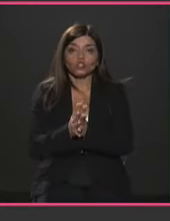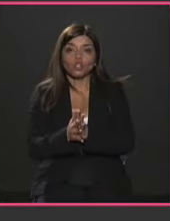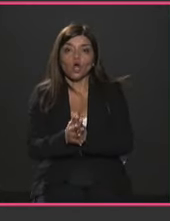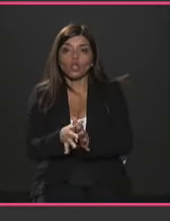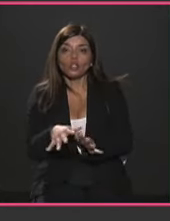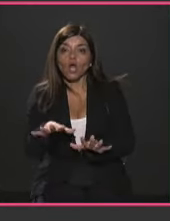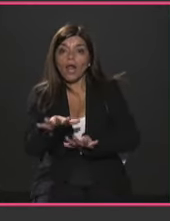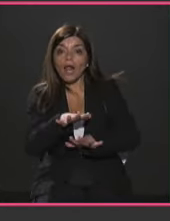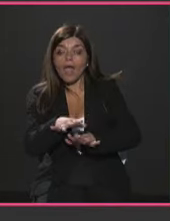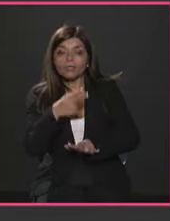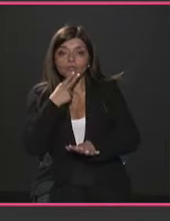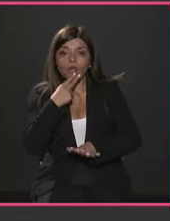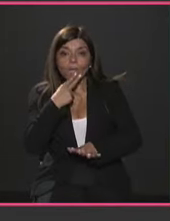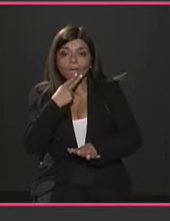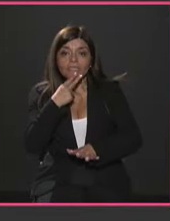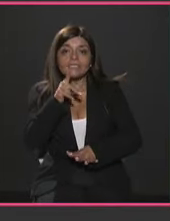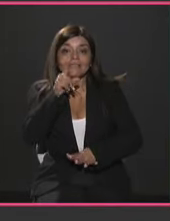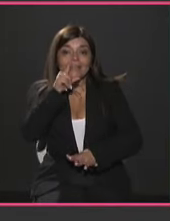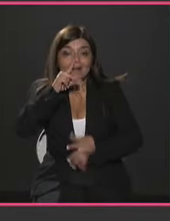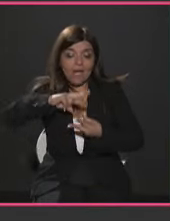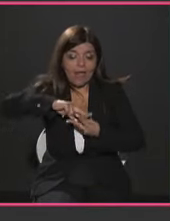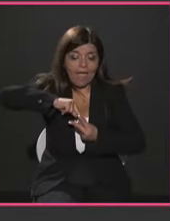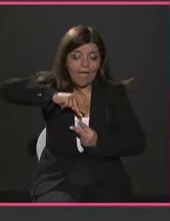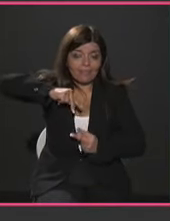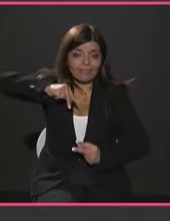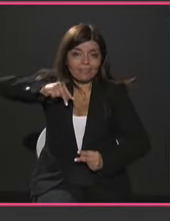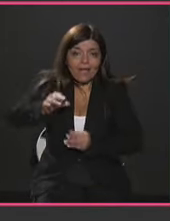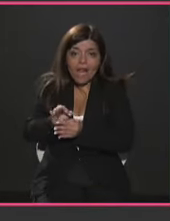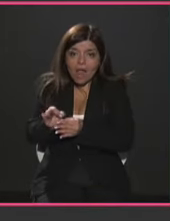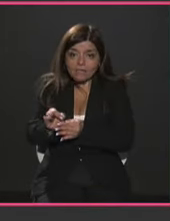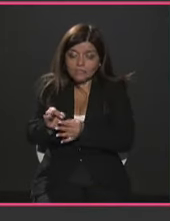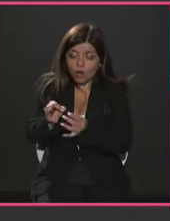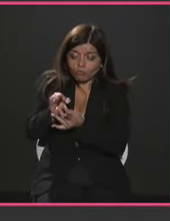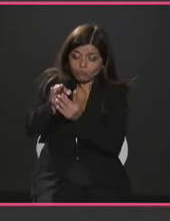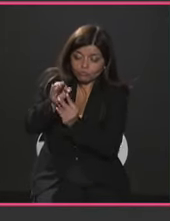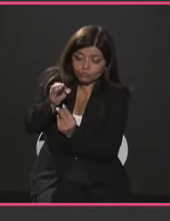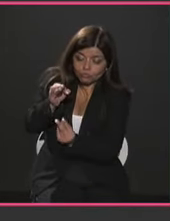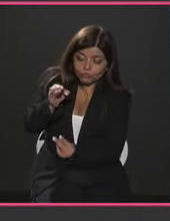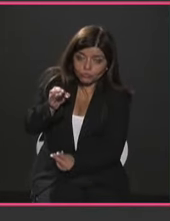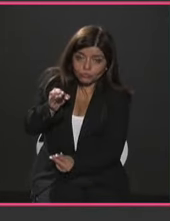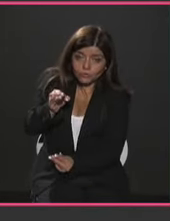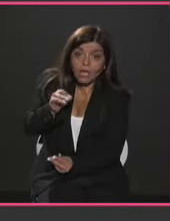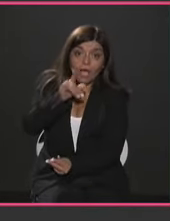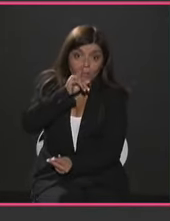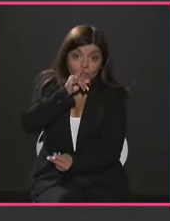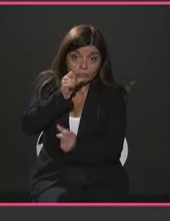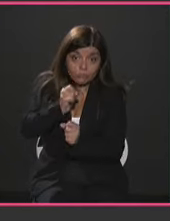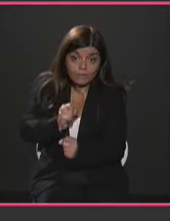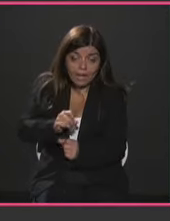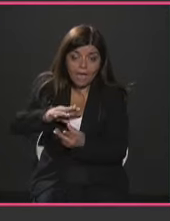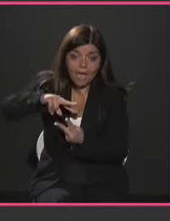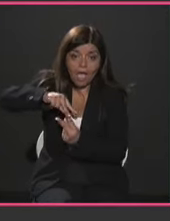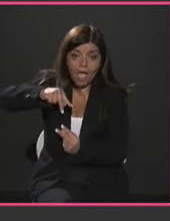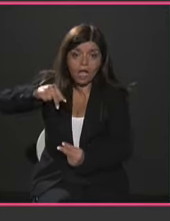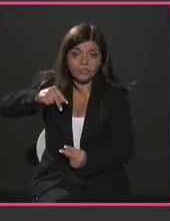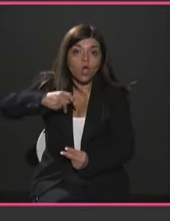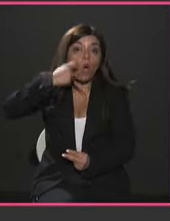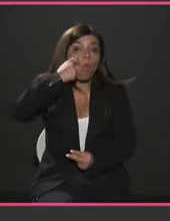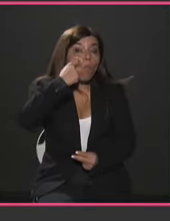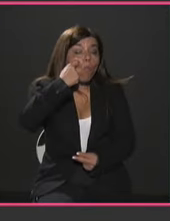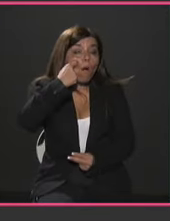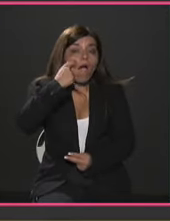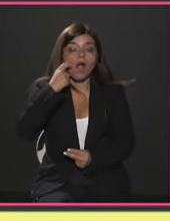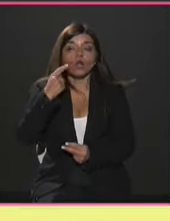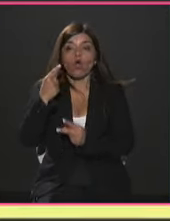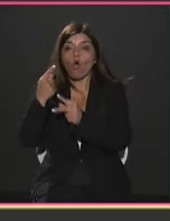hecho contienen ADN en su células ahora eso significa que podemos de hecho obtener ADN de humanos